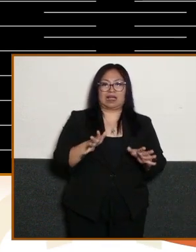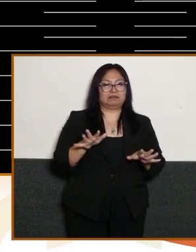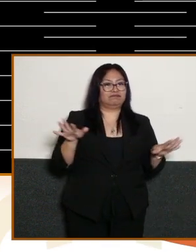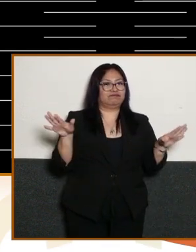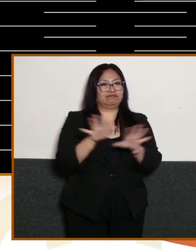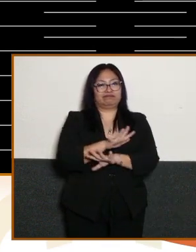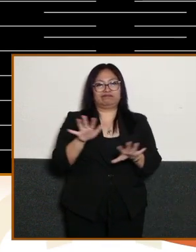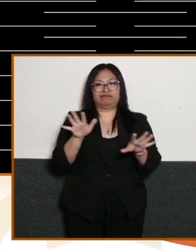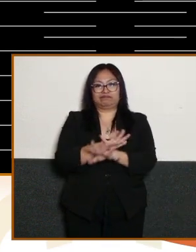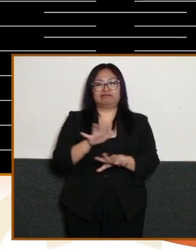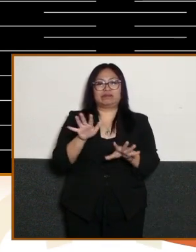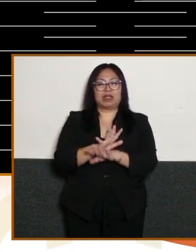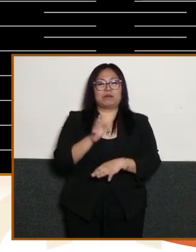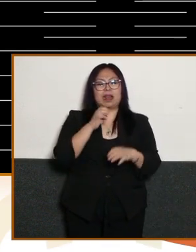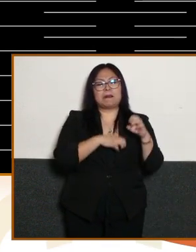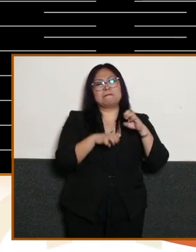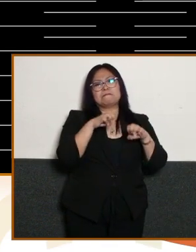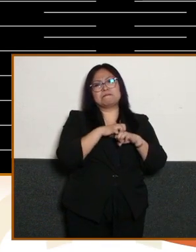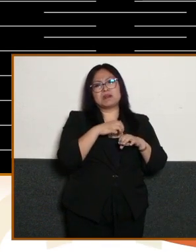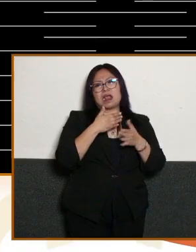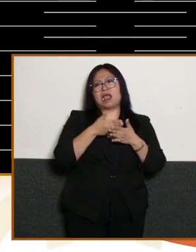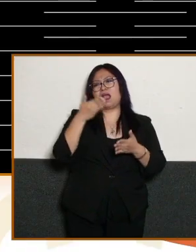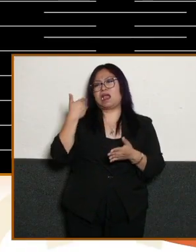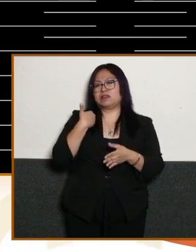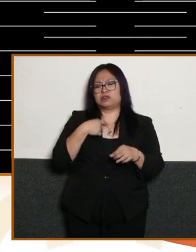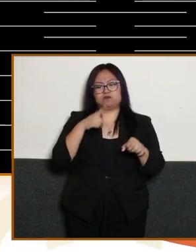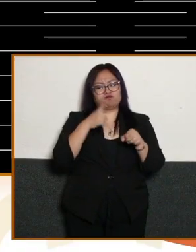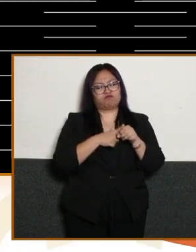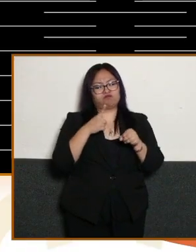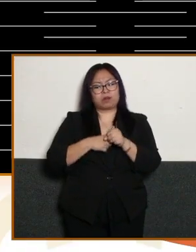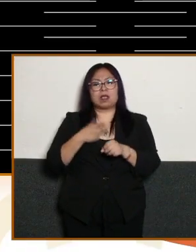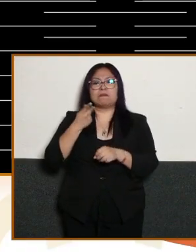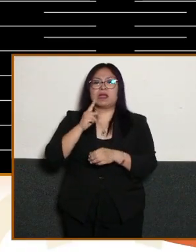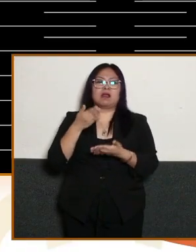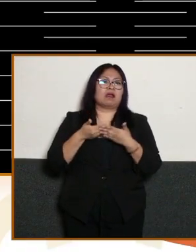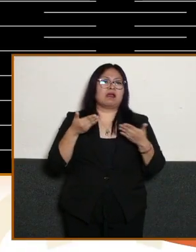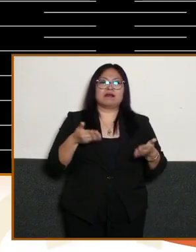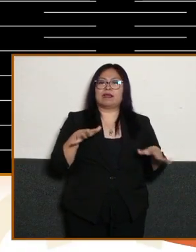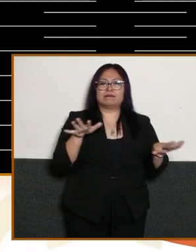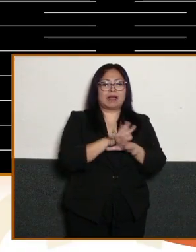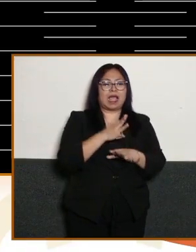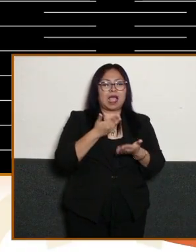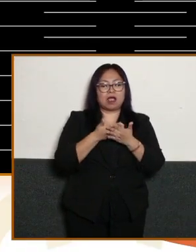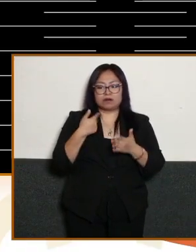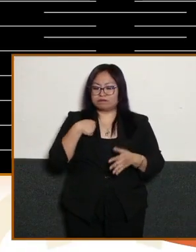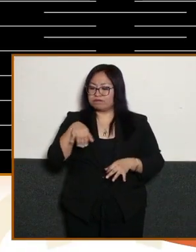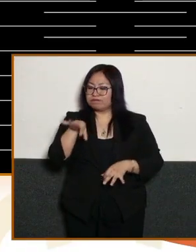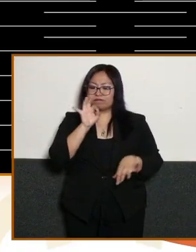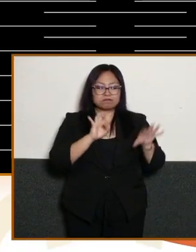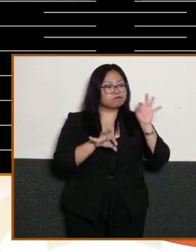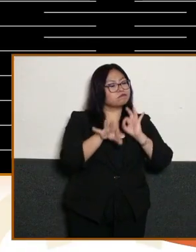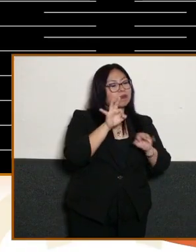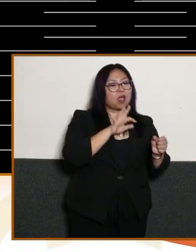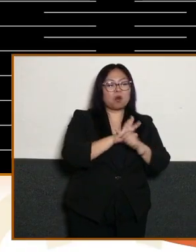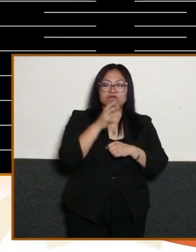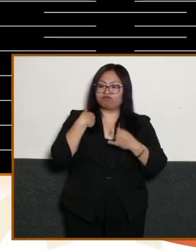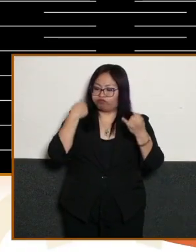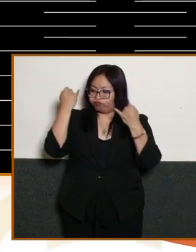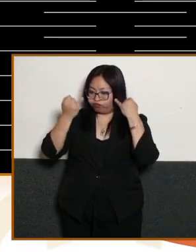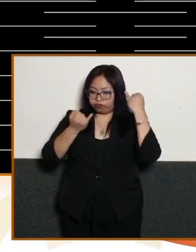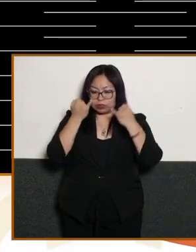ético de una empresa que dijo, bueno, antes voy a censurar, pero ahora ya no voy a censurar. Y voy a escoger qué voy a censurar y cómo voy a lidiar con eso.